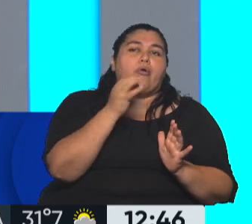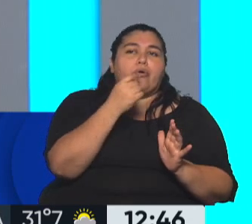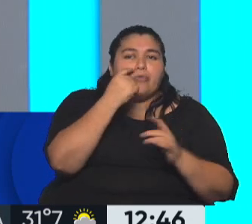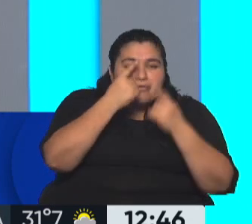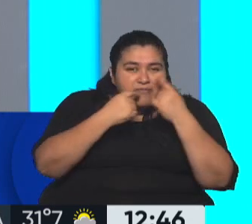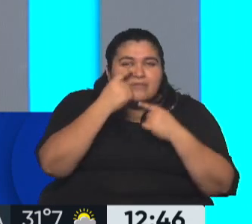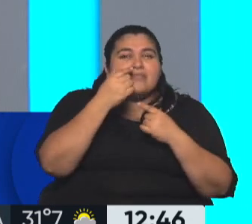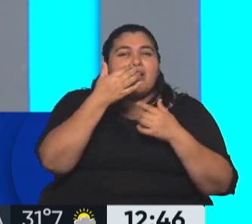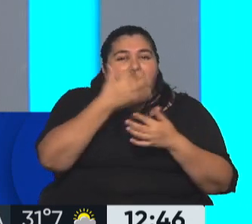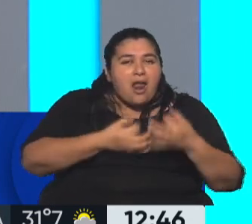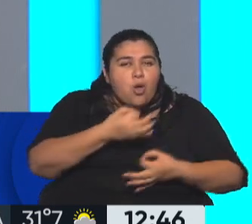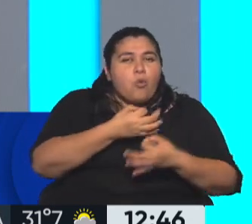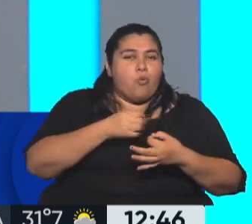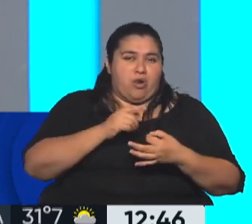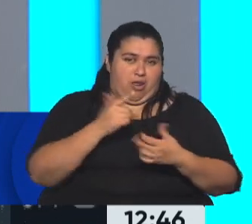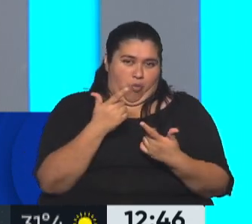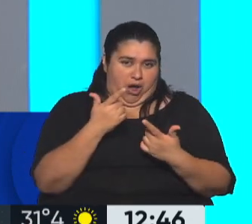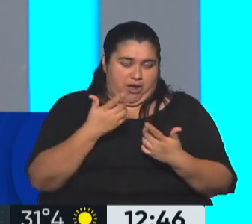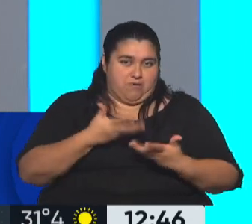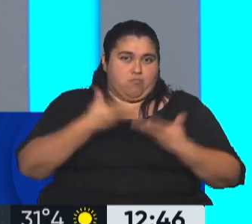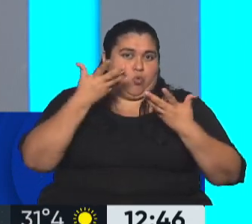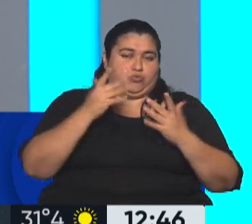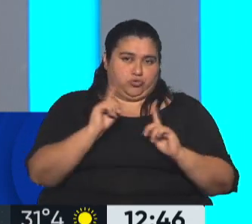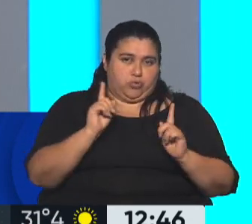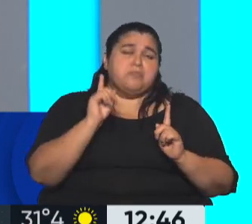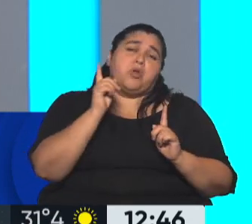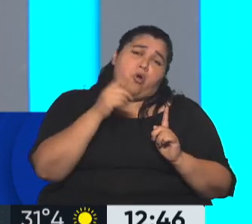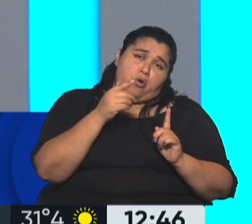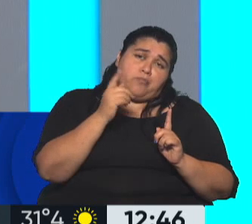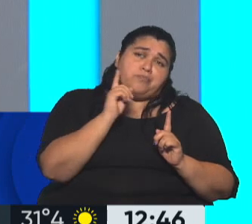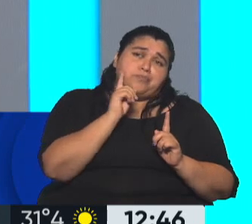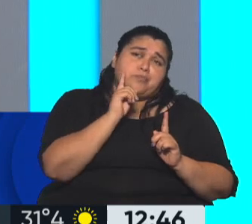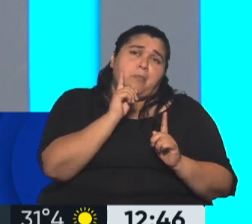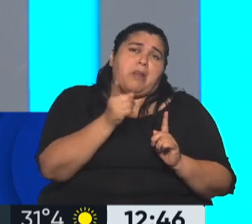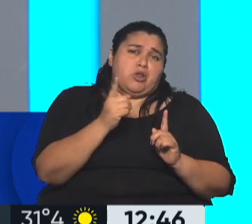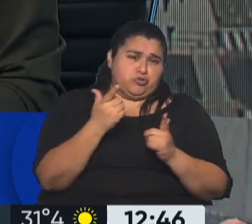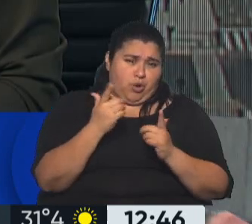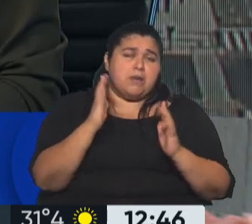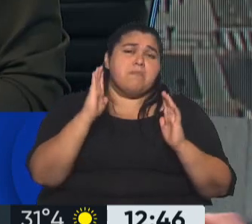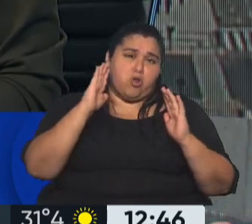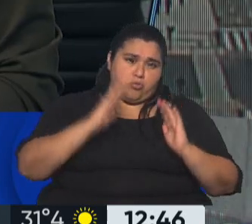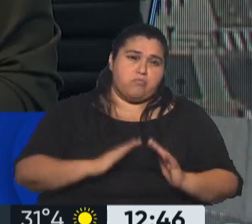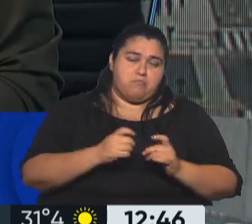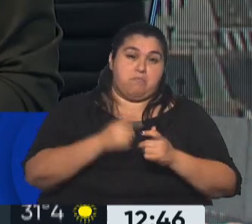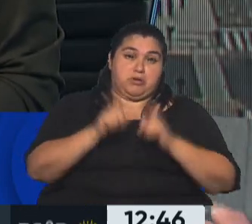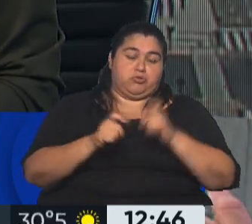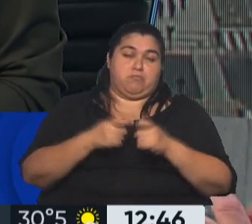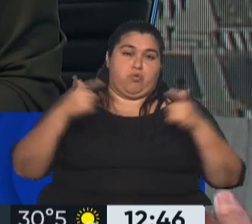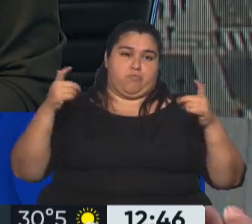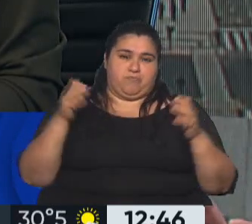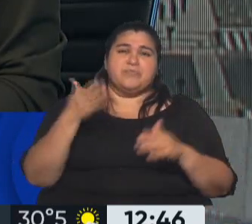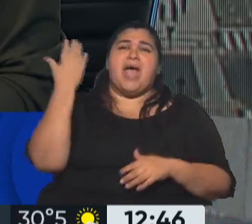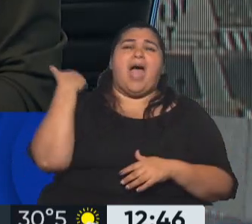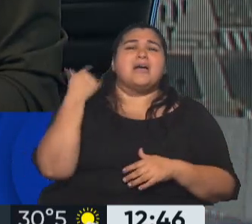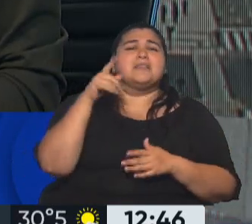inmunoglobulina E elevada, que a veces son más severos, pero por suerte son menos. A principios del siglo pasado, cuando una persona tenía tuberculosis, la